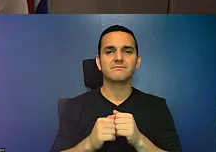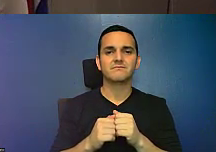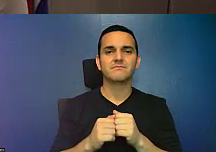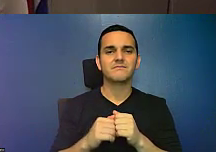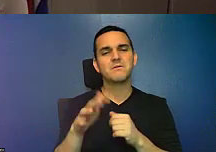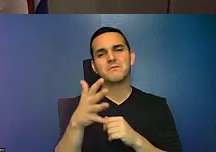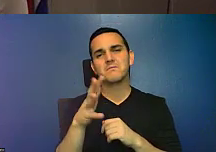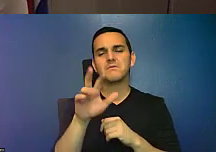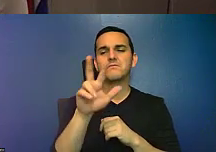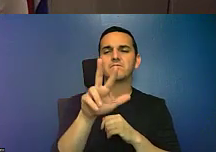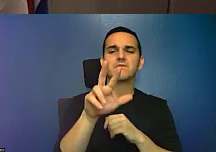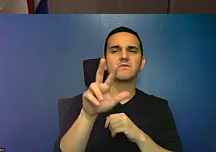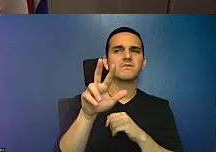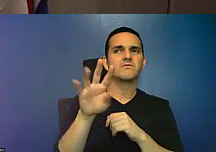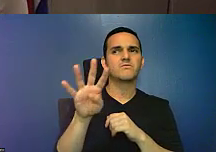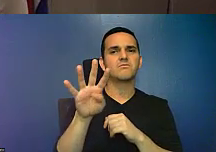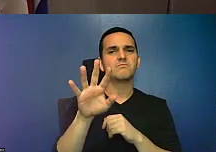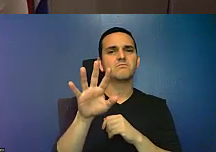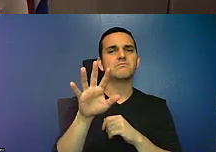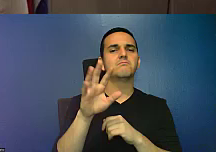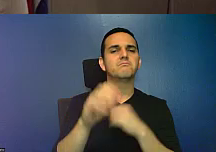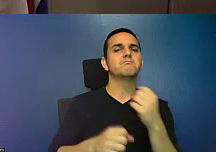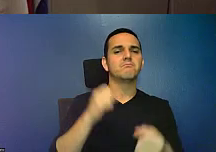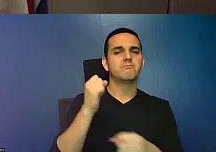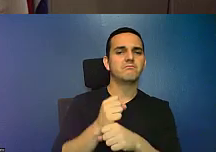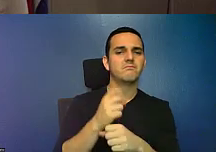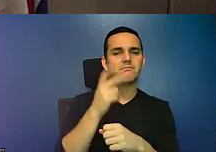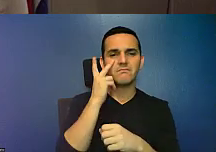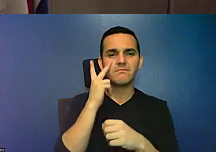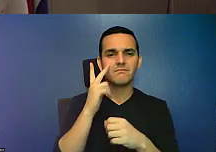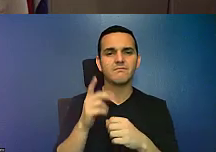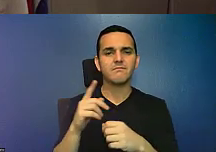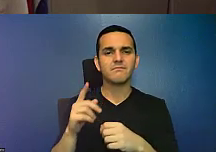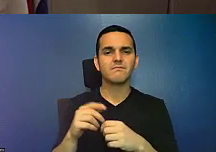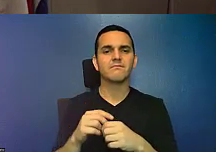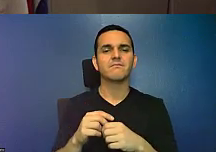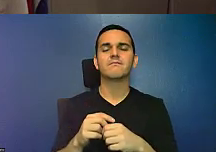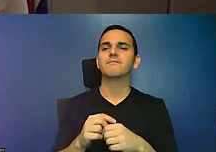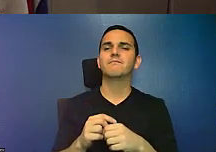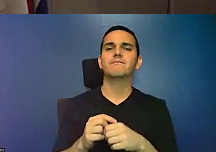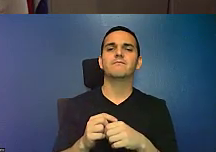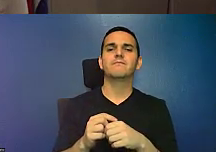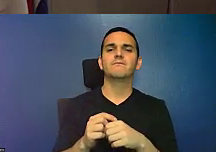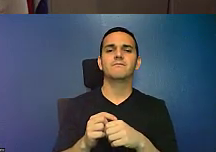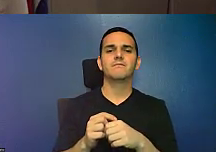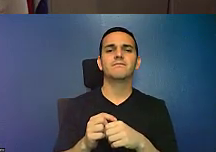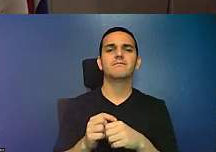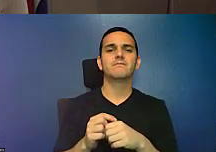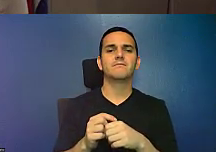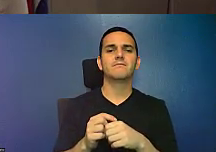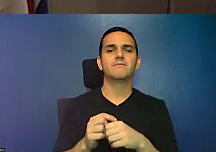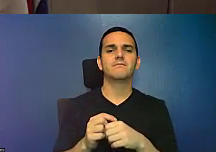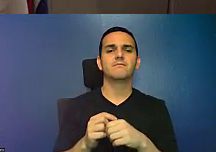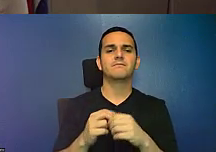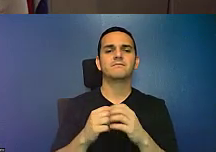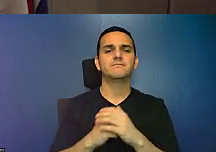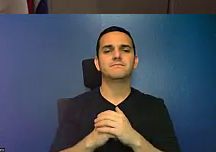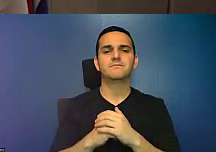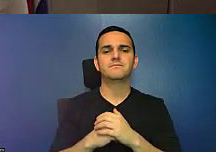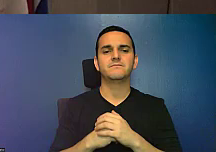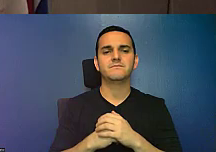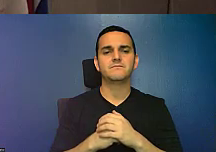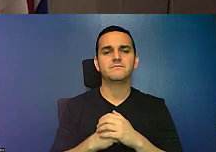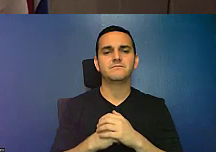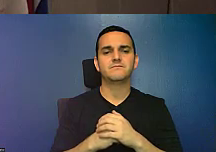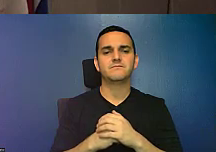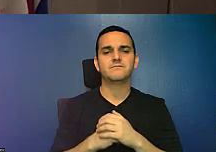menos. Han surgido publicaciones en la IPPE de este mismo tema, los manuales, y se